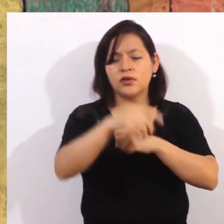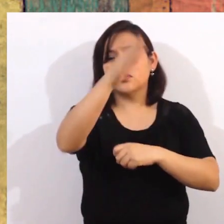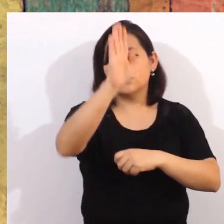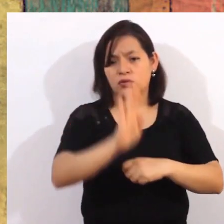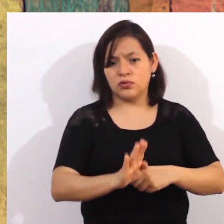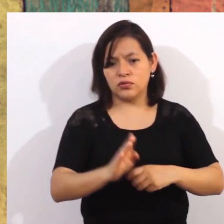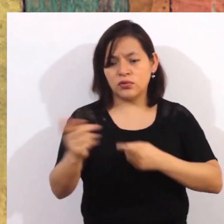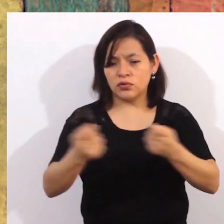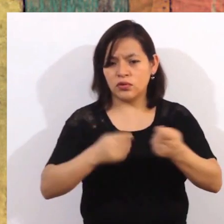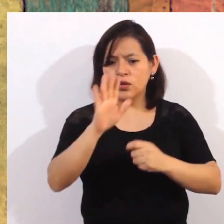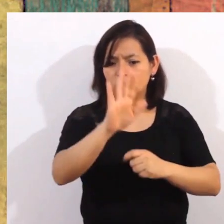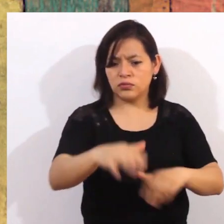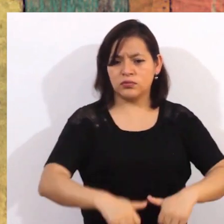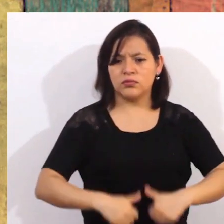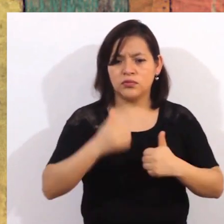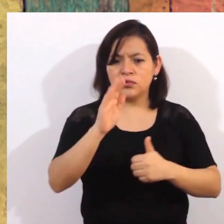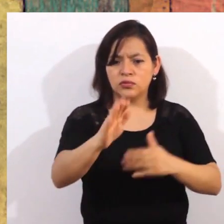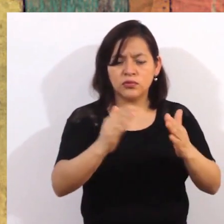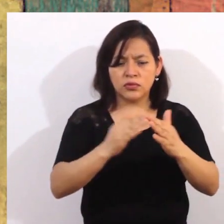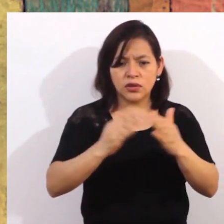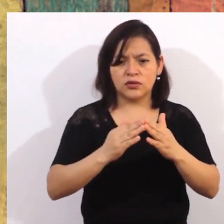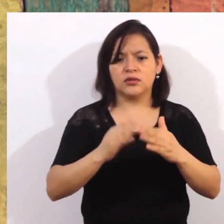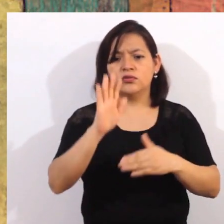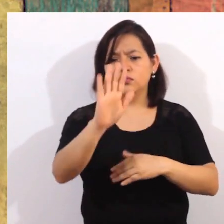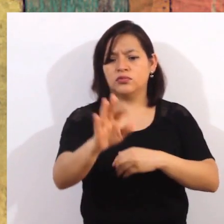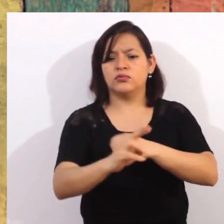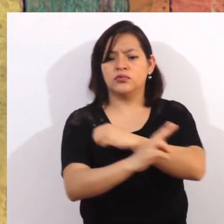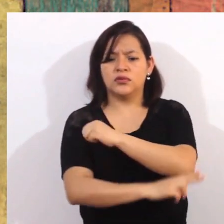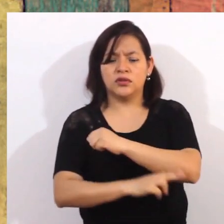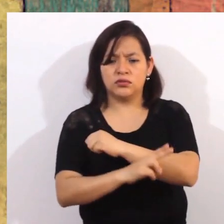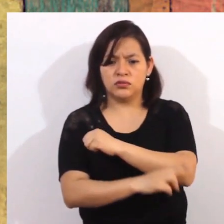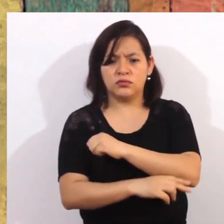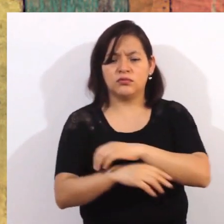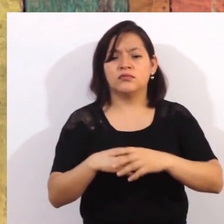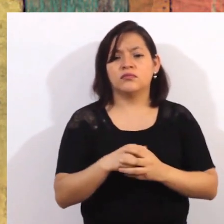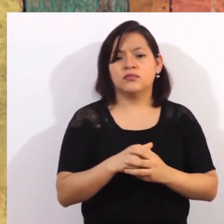tu familia, nuestra nación, que vive momentos